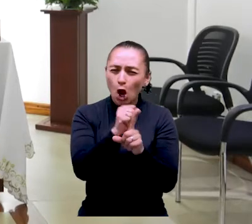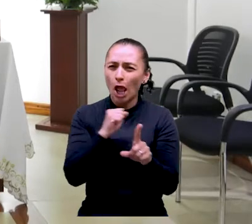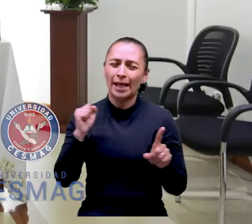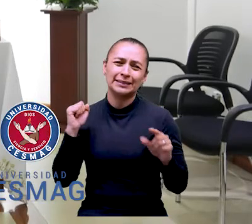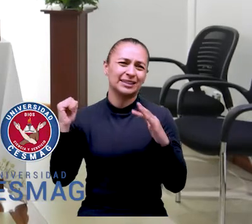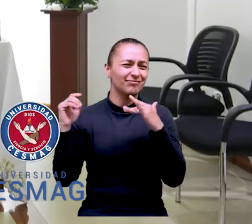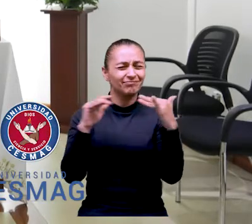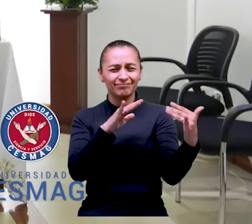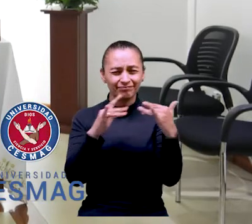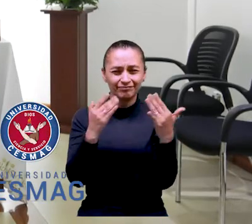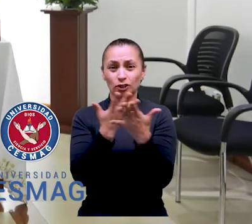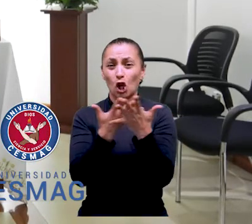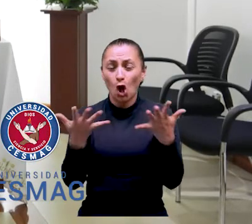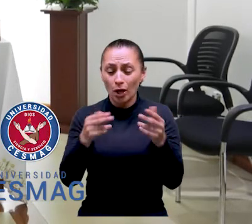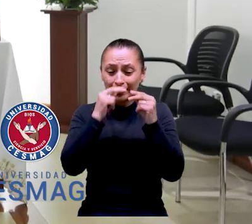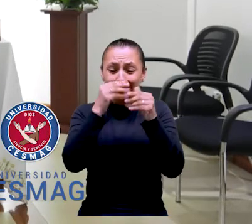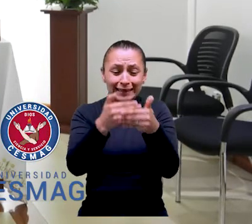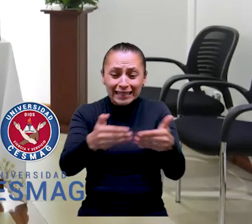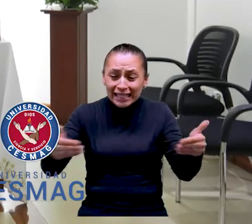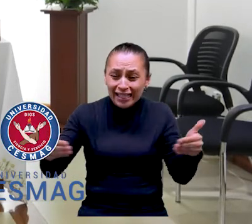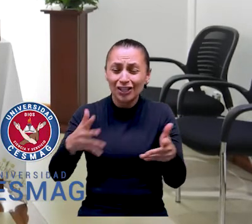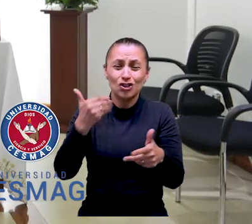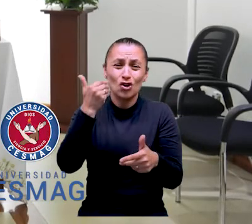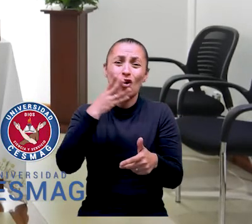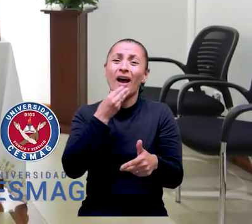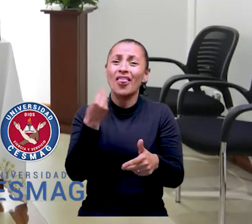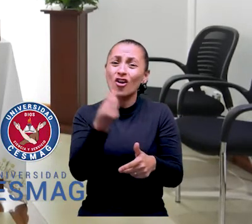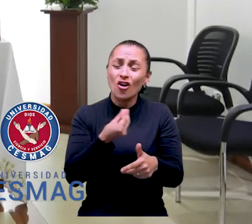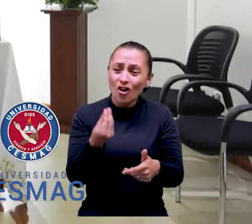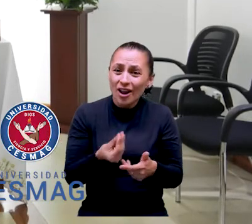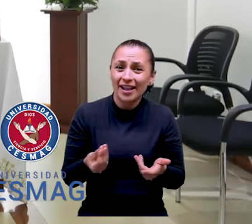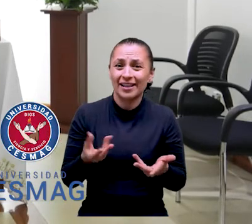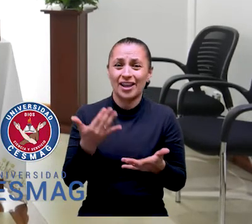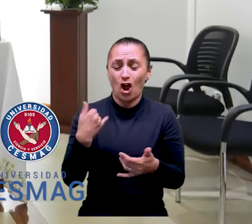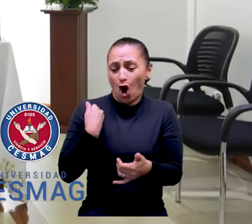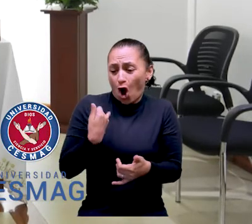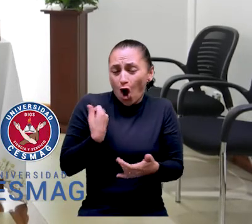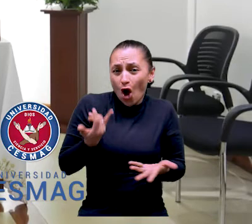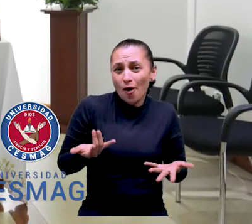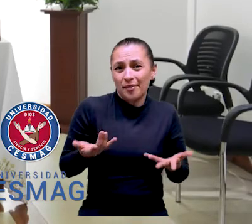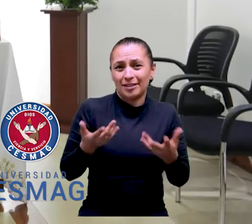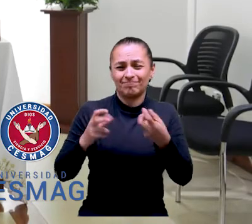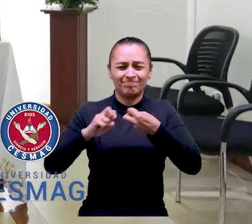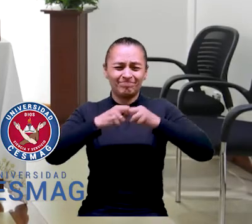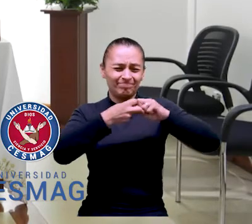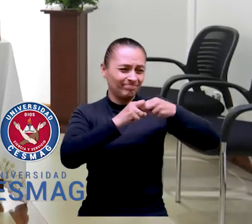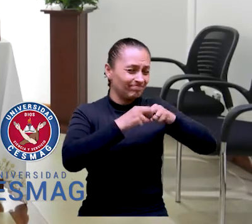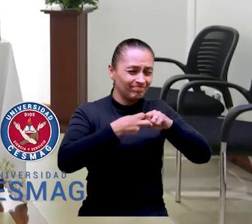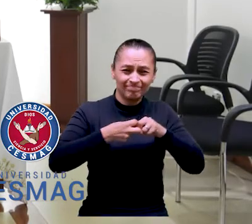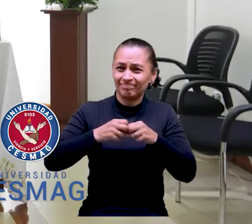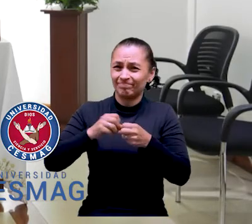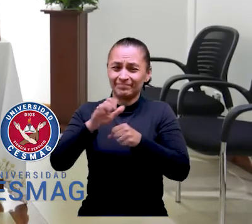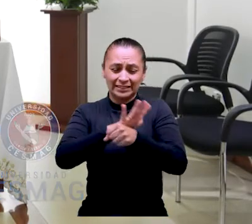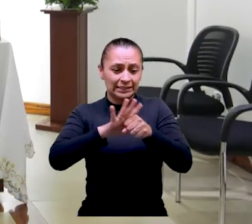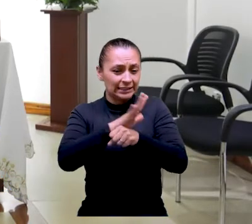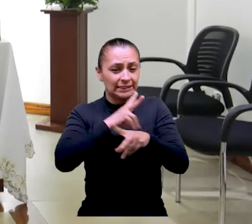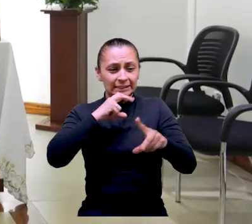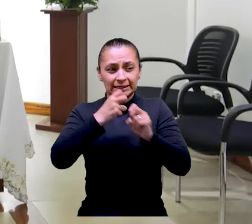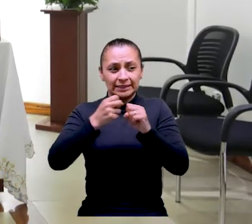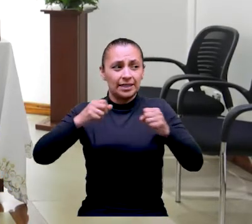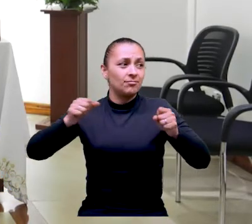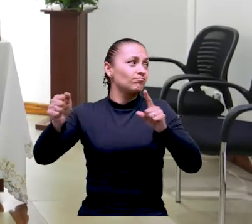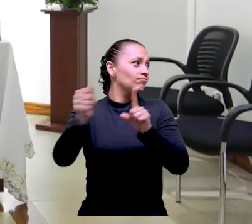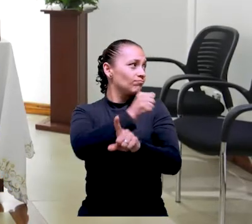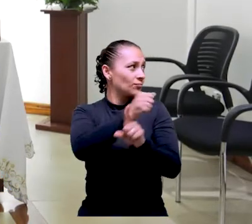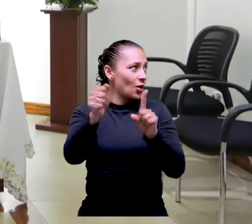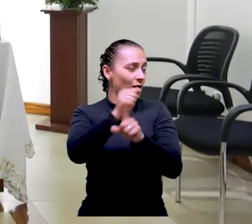violencia ante tantas cosas que están pasando con nuestros niños con nuestros adolescentes con nuestros jóvenes